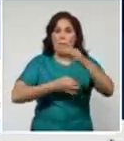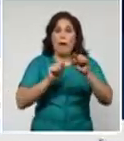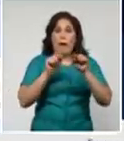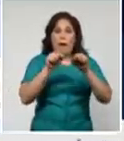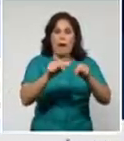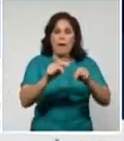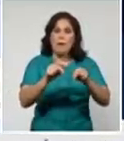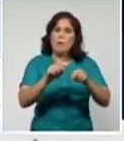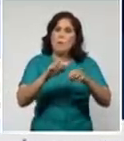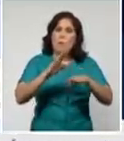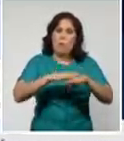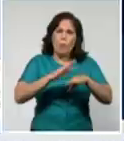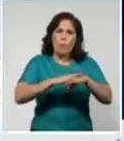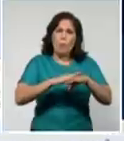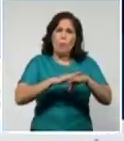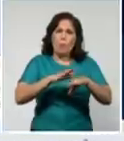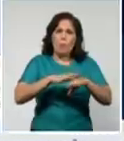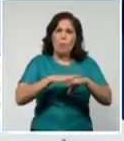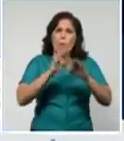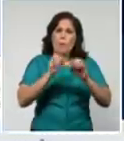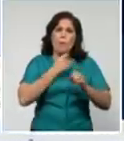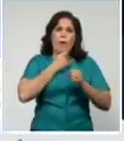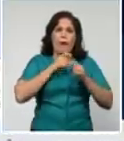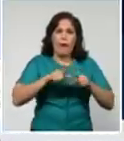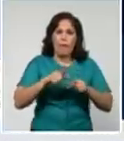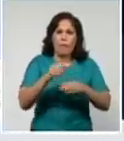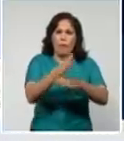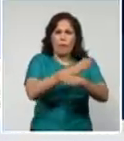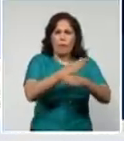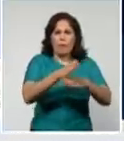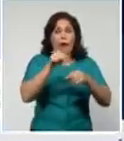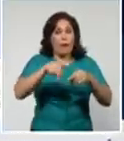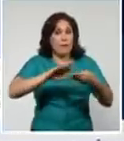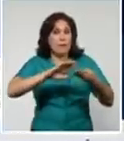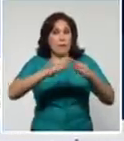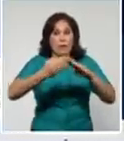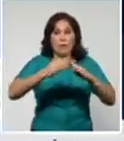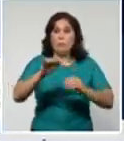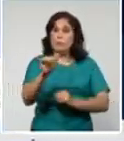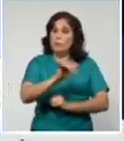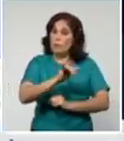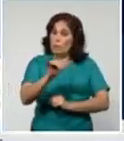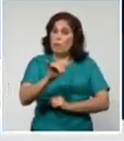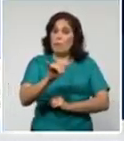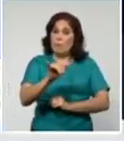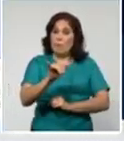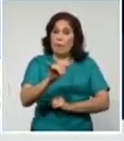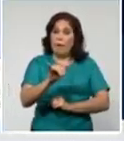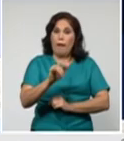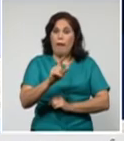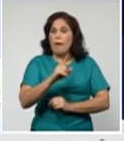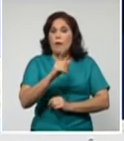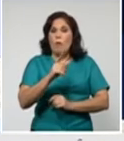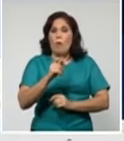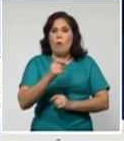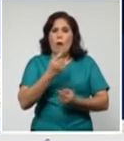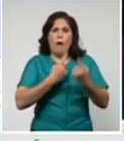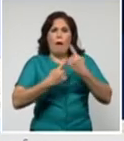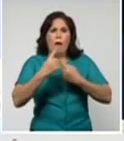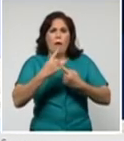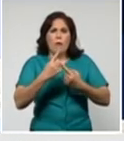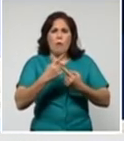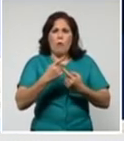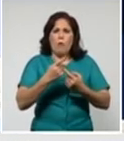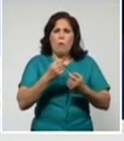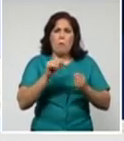ver y se pusieron ejemplos. Y aquí se discutió y realmente no hubo